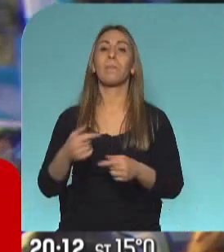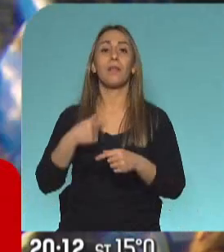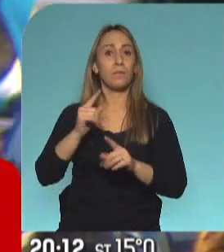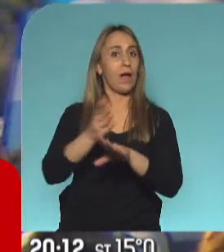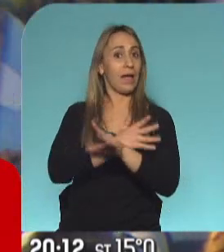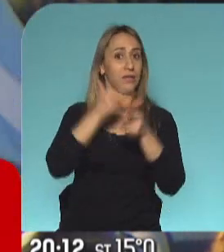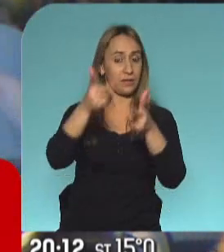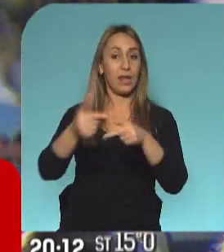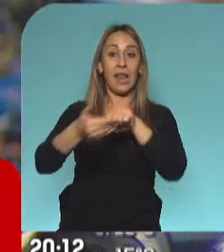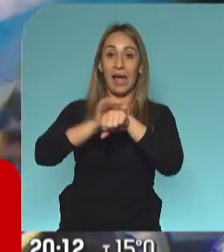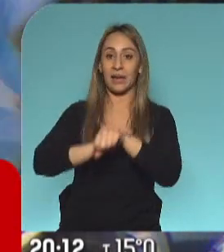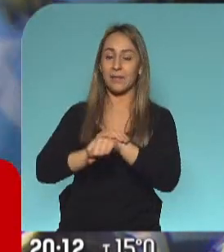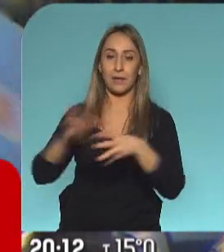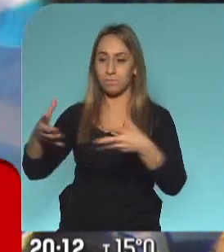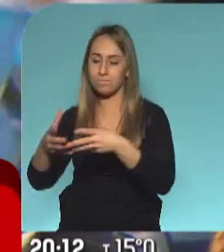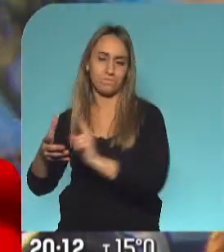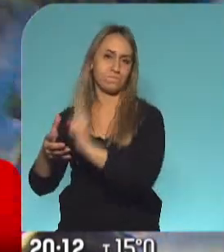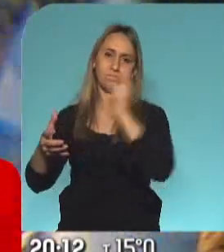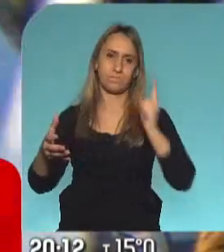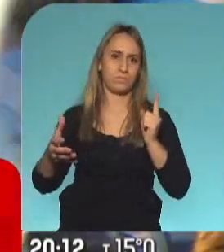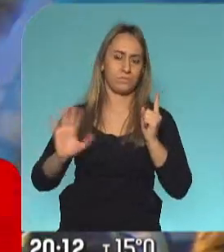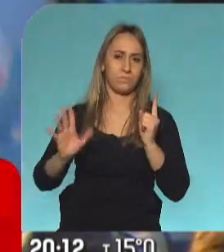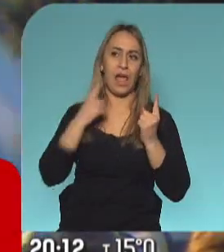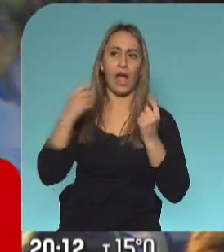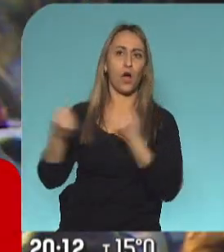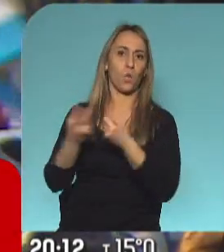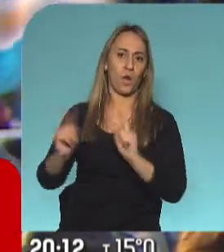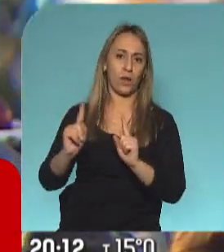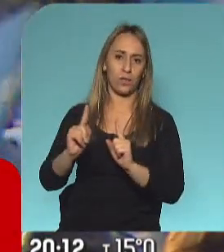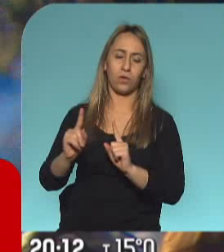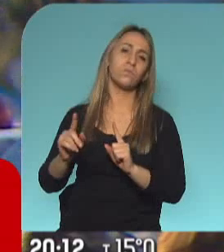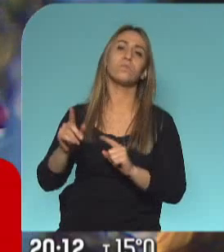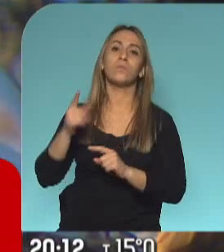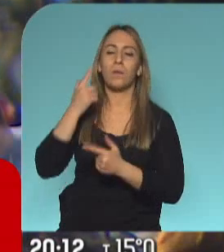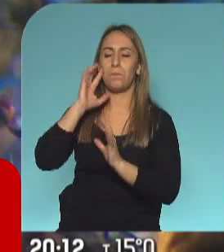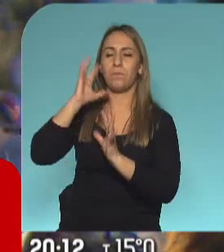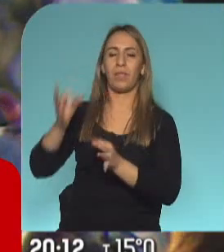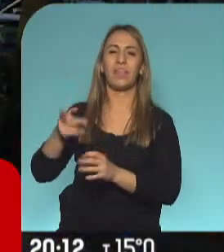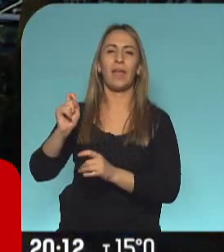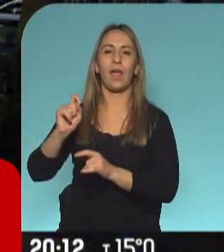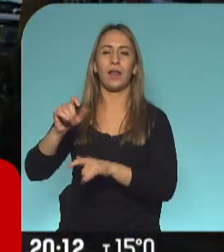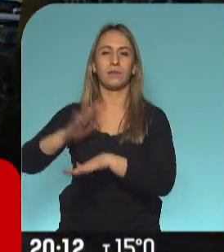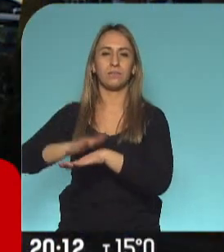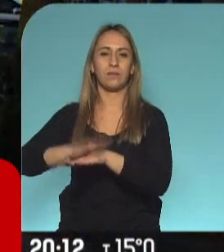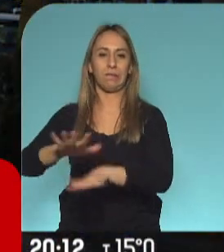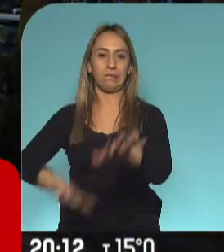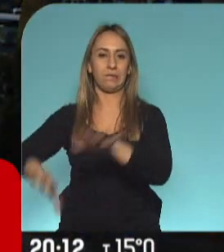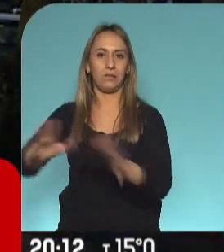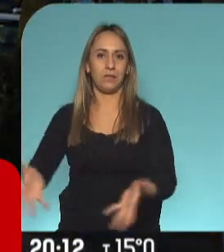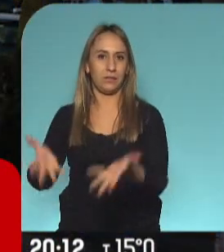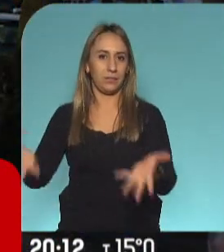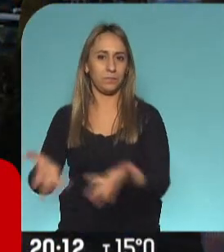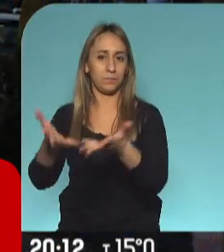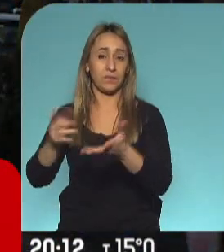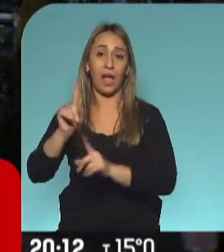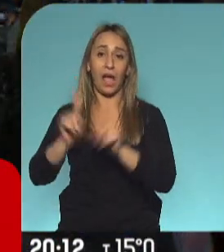han quedado como aquellos que promovieron y hasta fogonearon la movilización, referentes de la oposición que no tienen